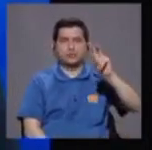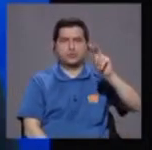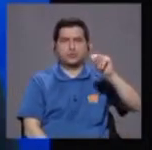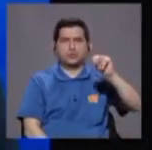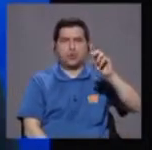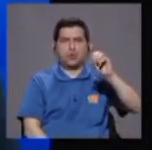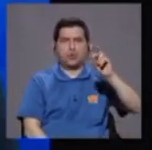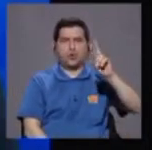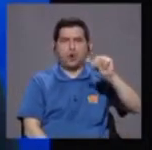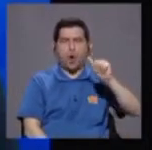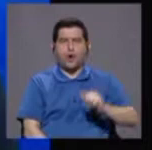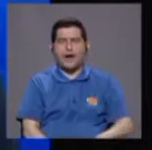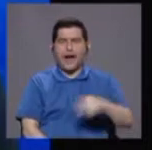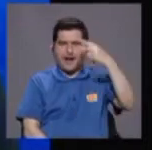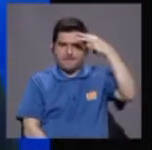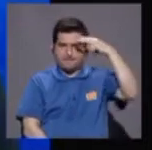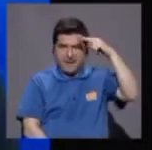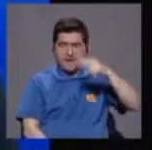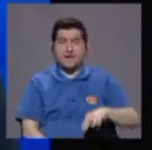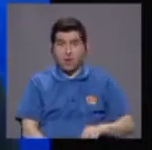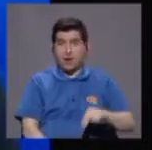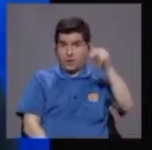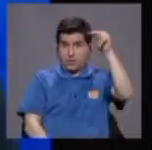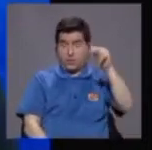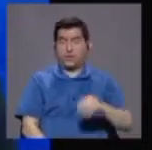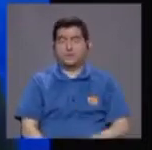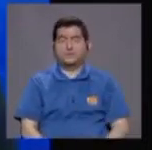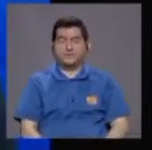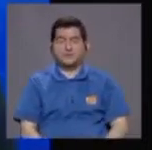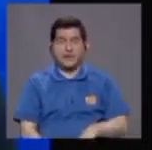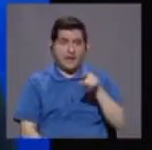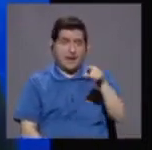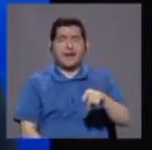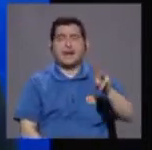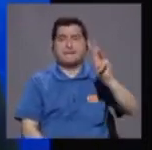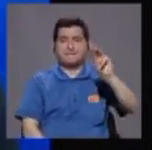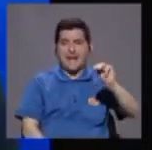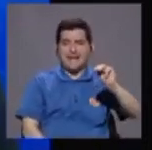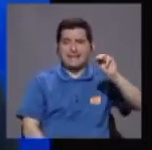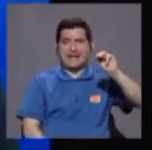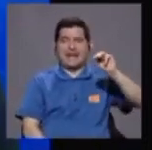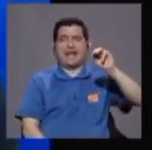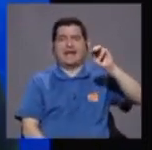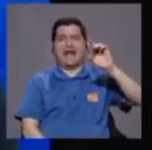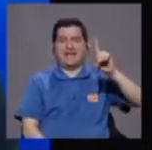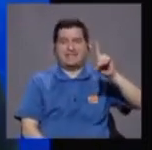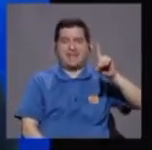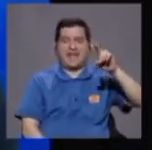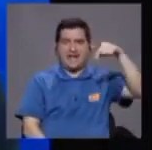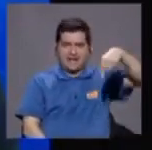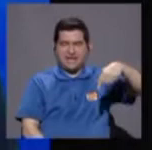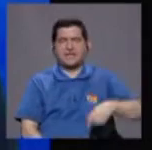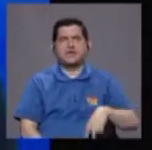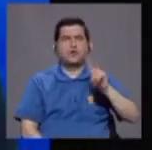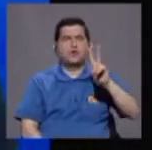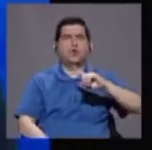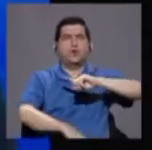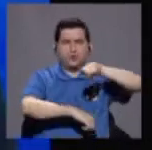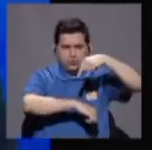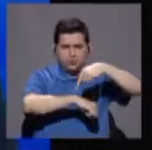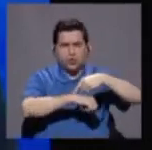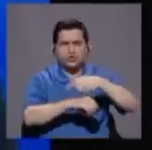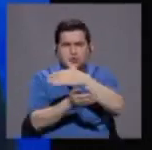México. Él es de Magdalena de Quino, que está como a 2 horas de la frontera, y